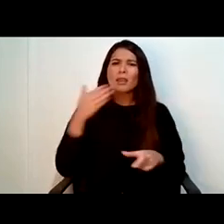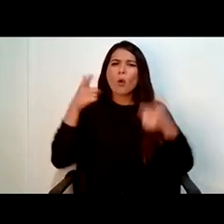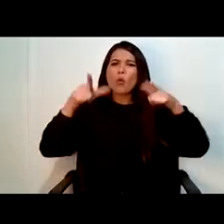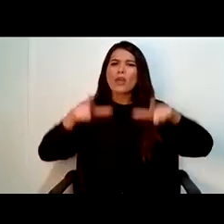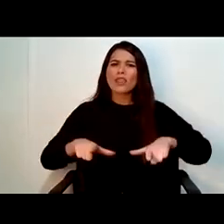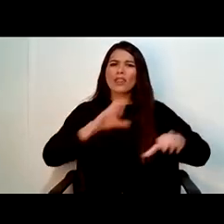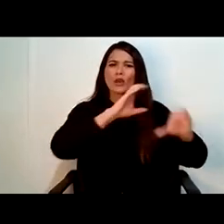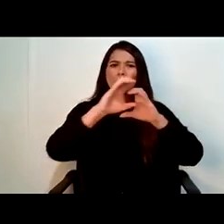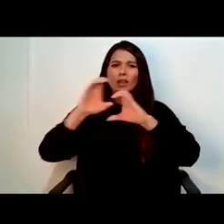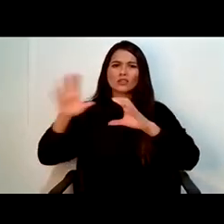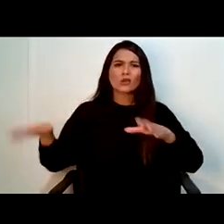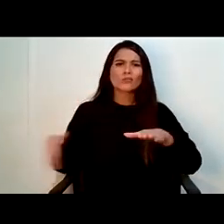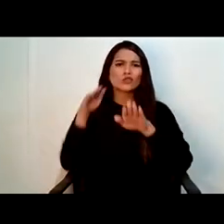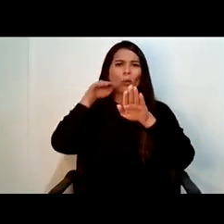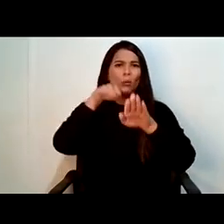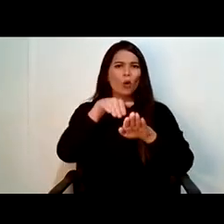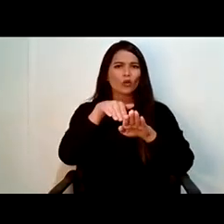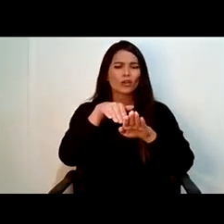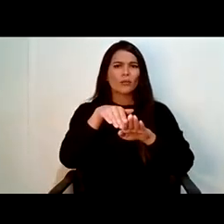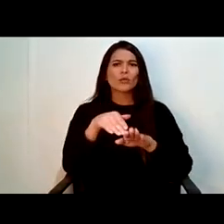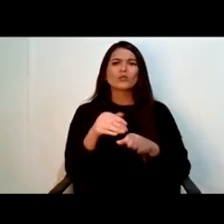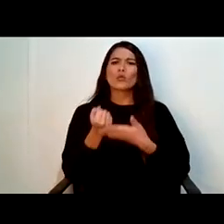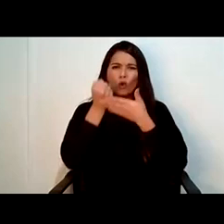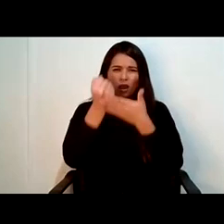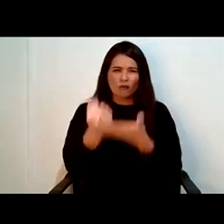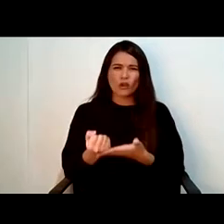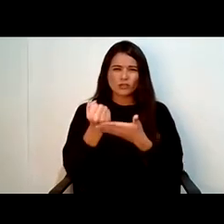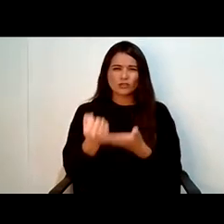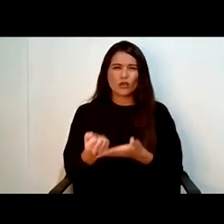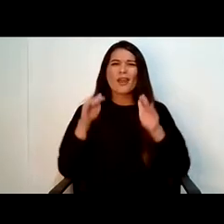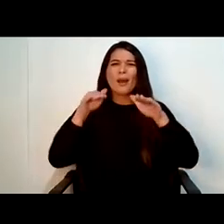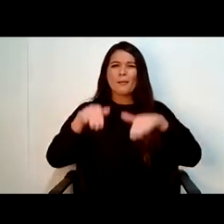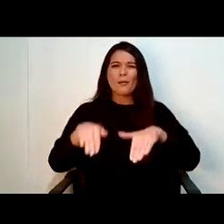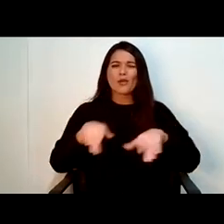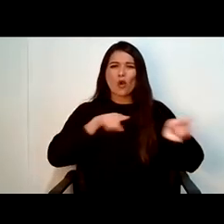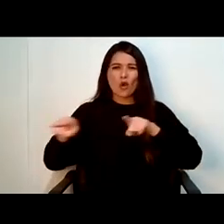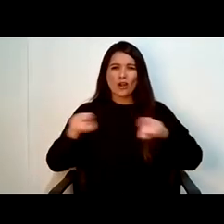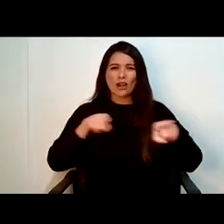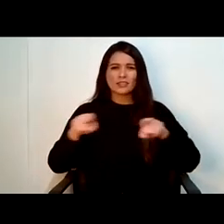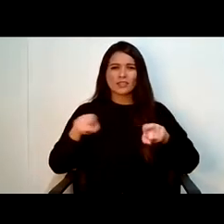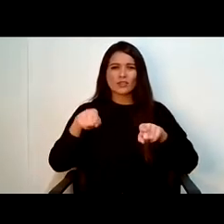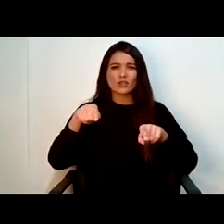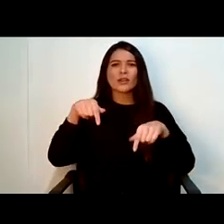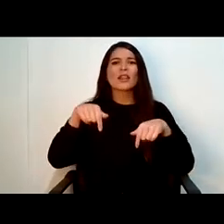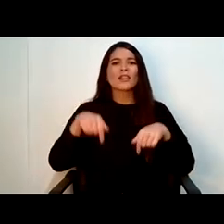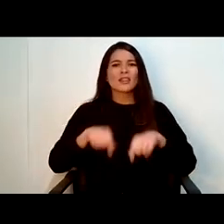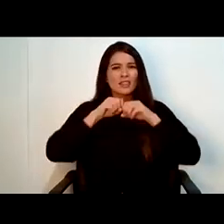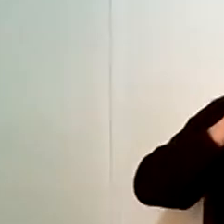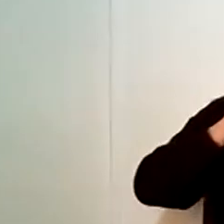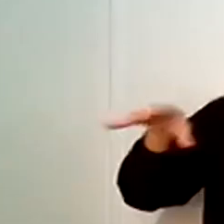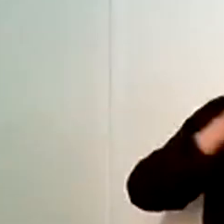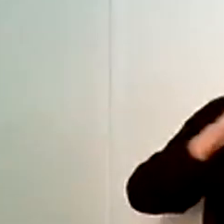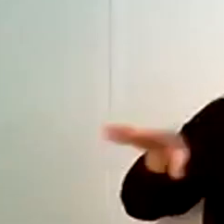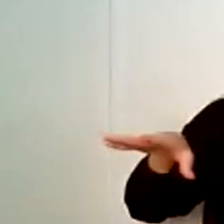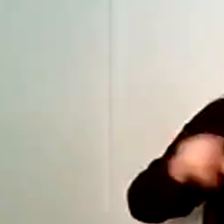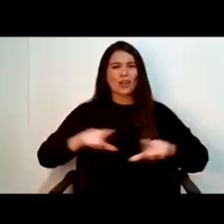Soportes de la Universidad de O'Higgins por su colaboración y apoyo en la organización, difusión y transmisión